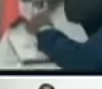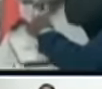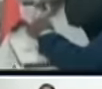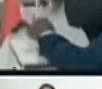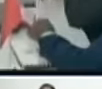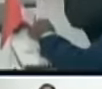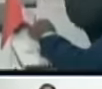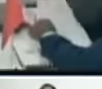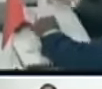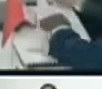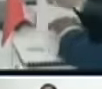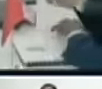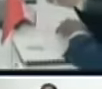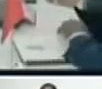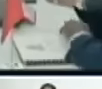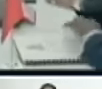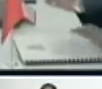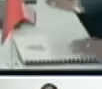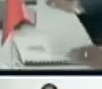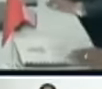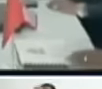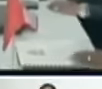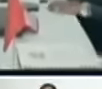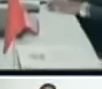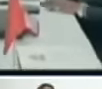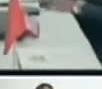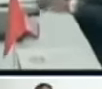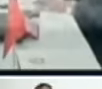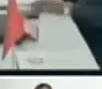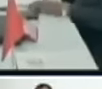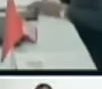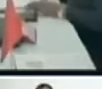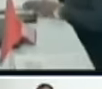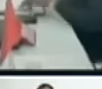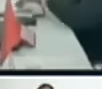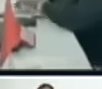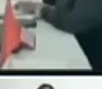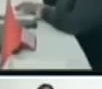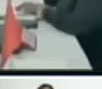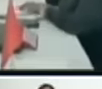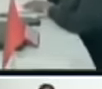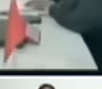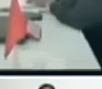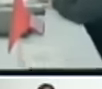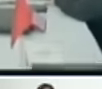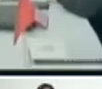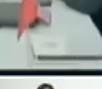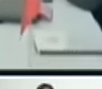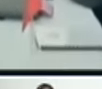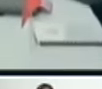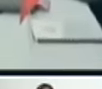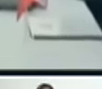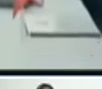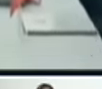electoral, todas las verdades aprobadas por el pueblo masivamente en el referéndum.